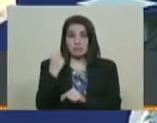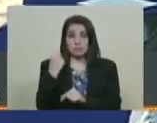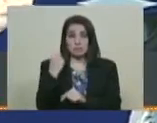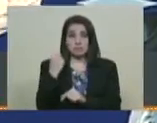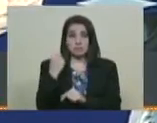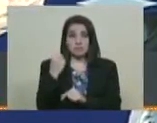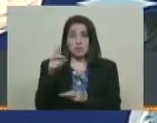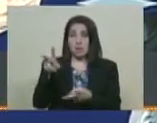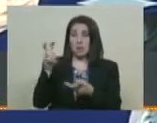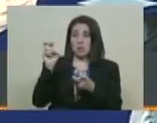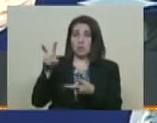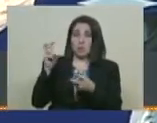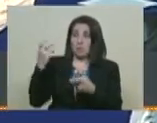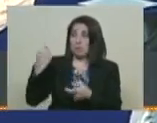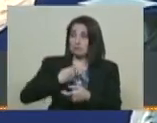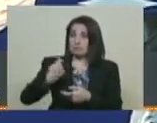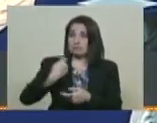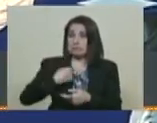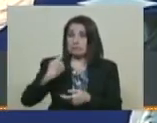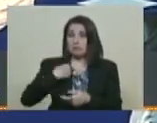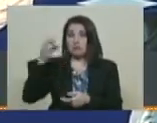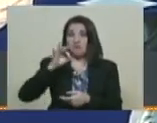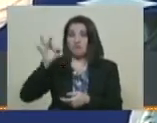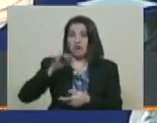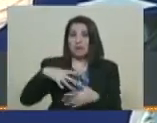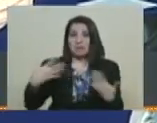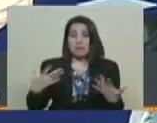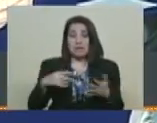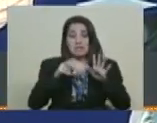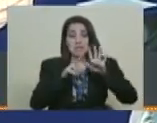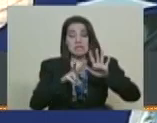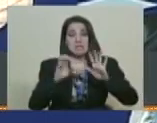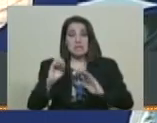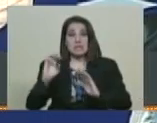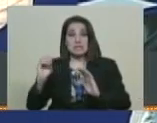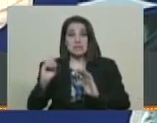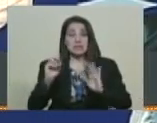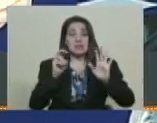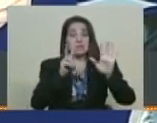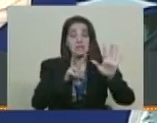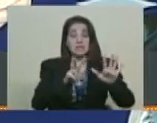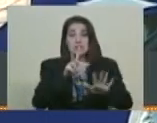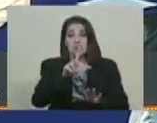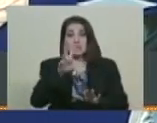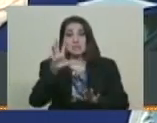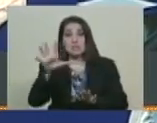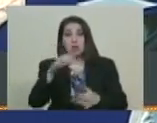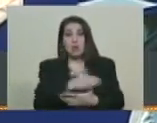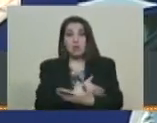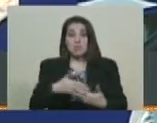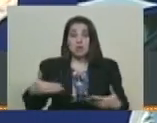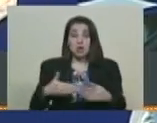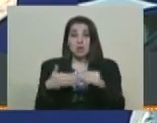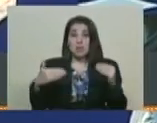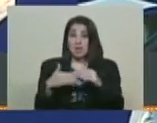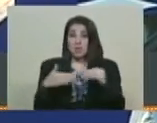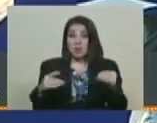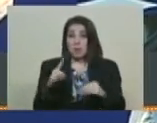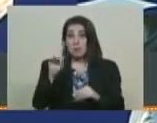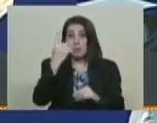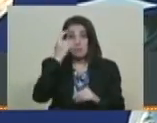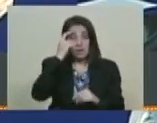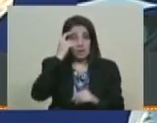habíamos recibido ofertas por 735 millones de dólares y era el primer